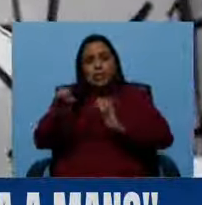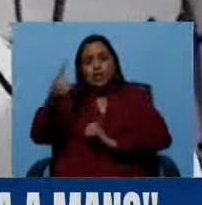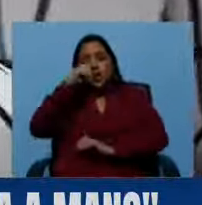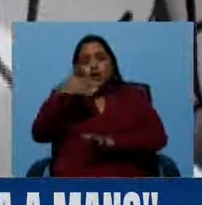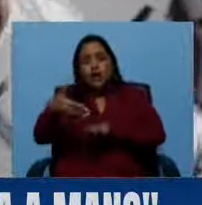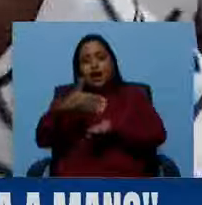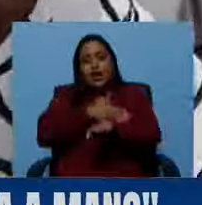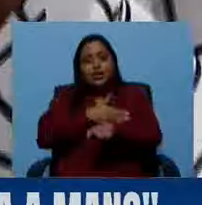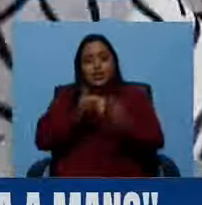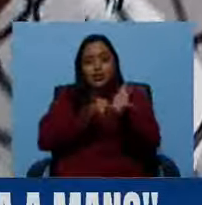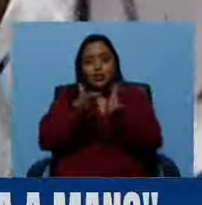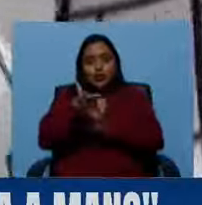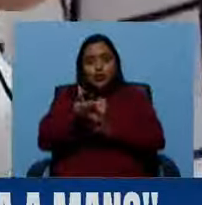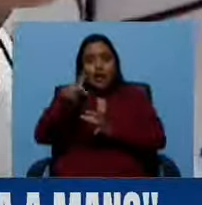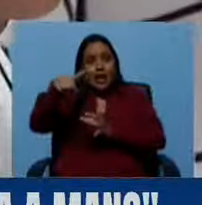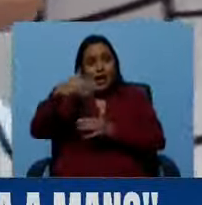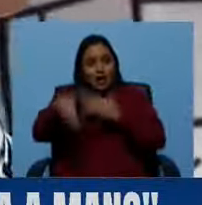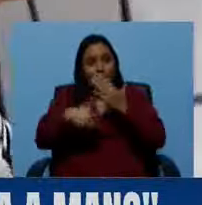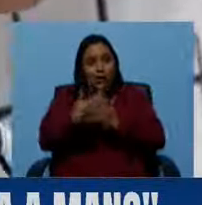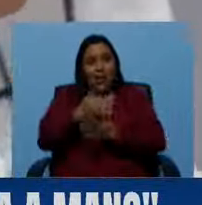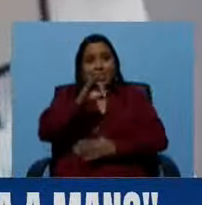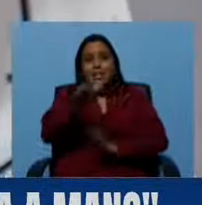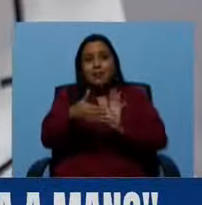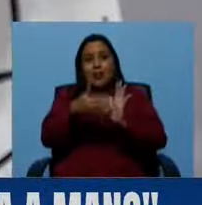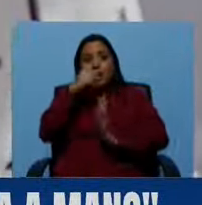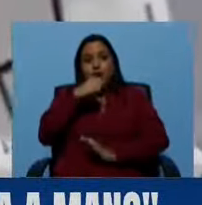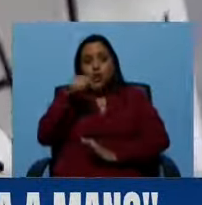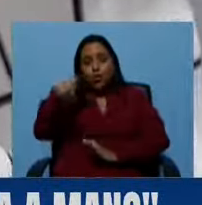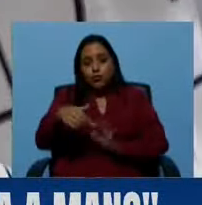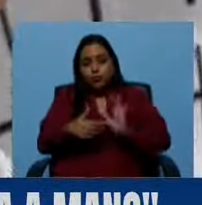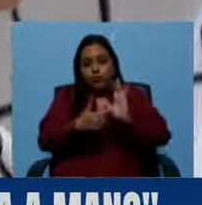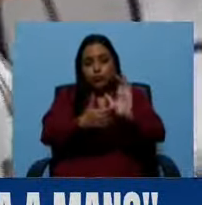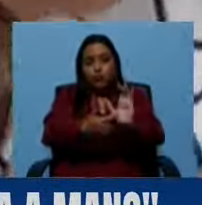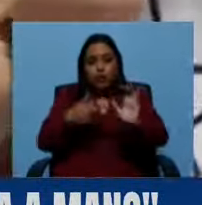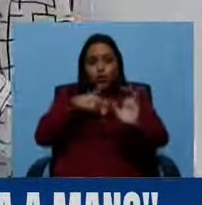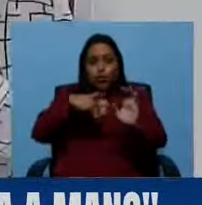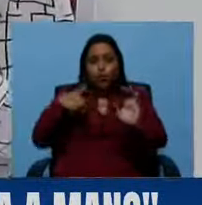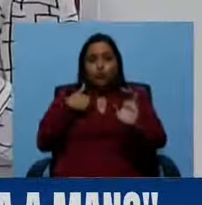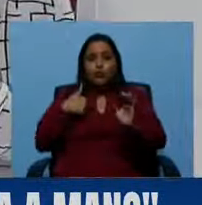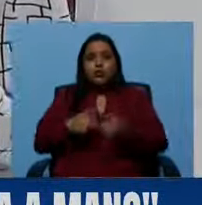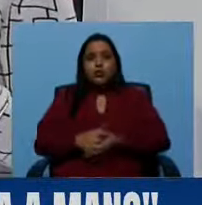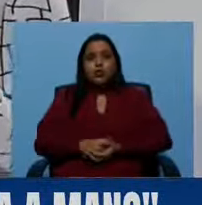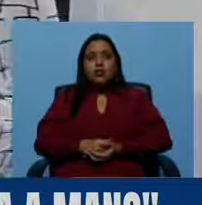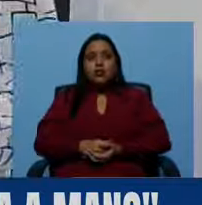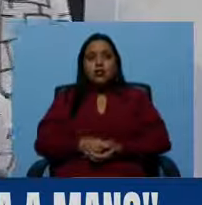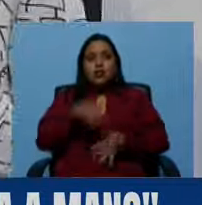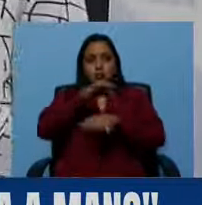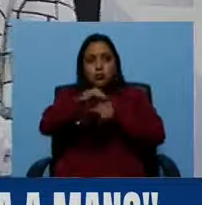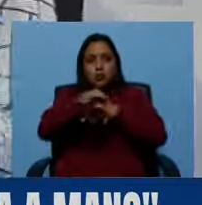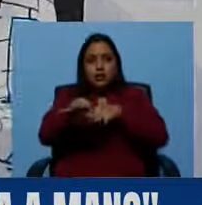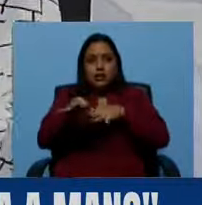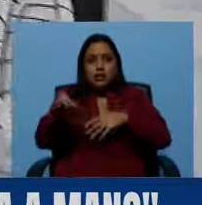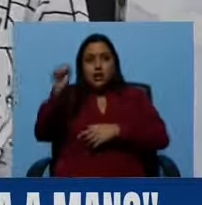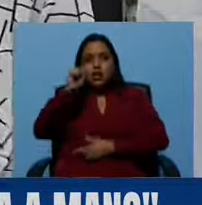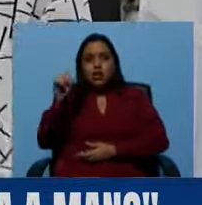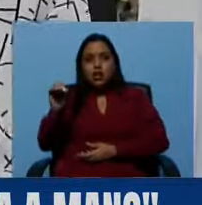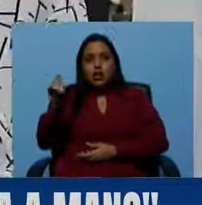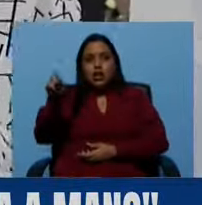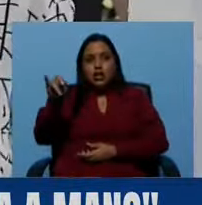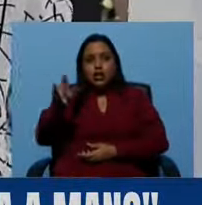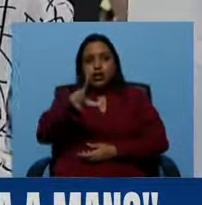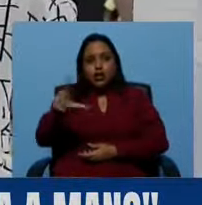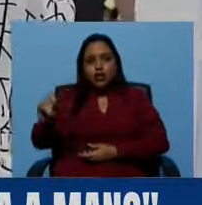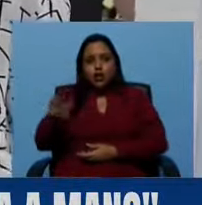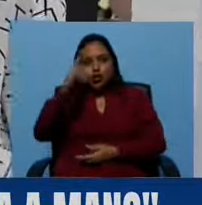una antigüedad de 3.000 años. Y hoy se encuentra presente, y para nosotros, los del municipio de Sotillo, es un orgullo